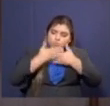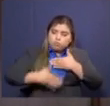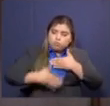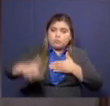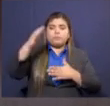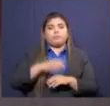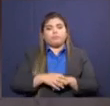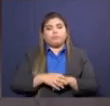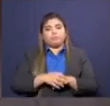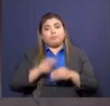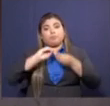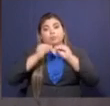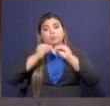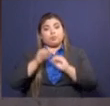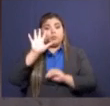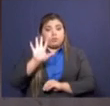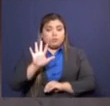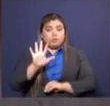Cinco,